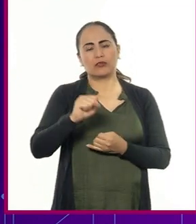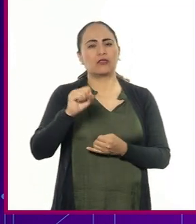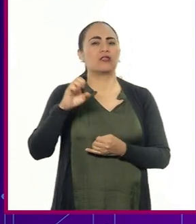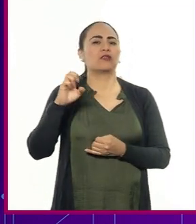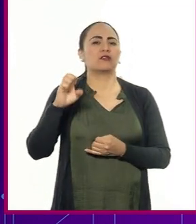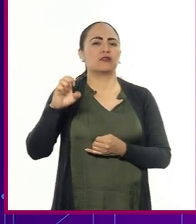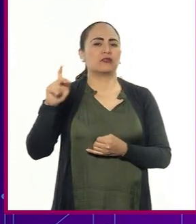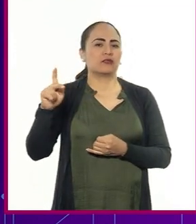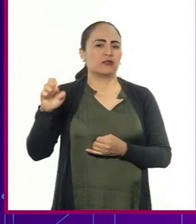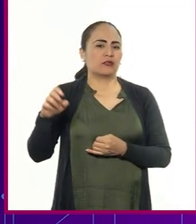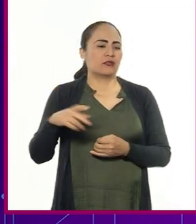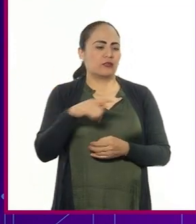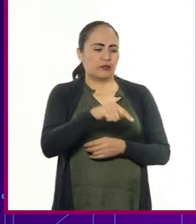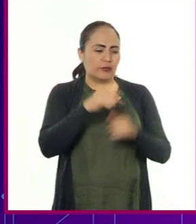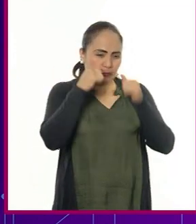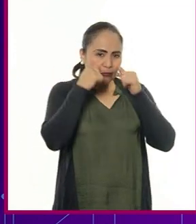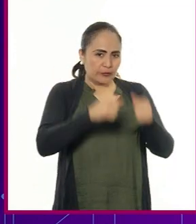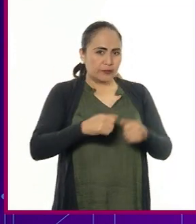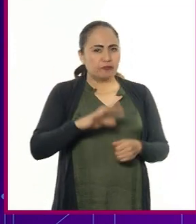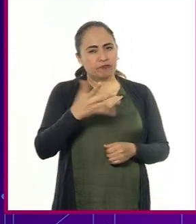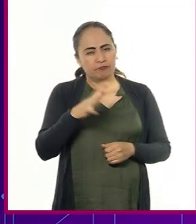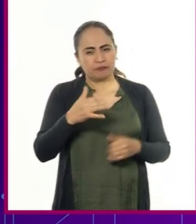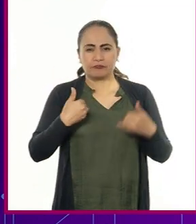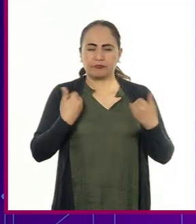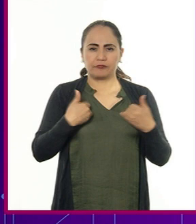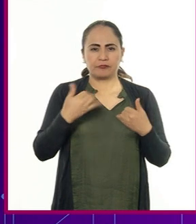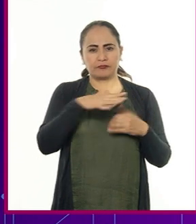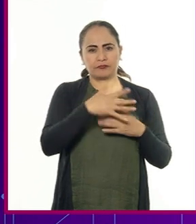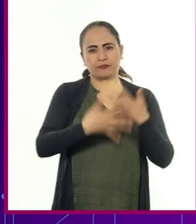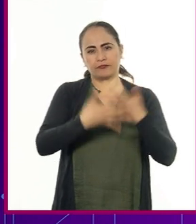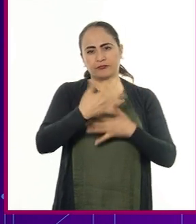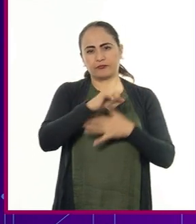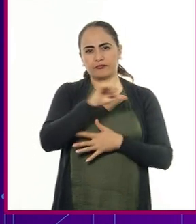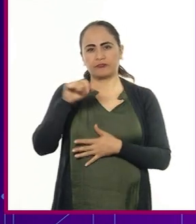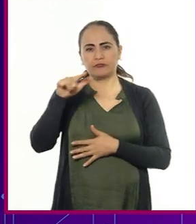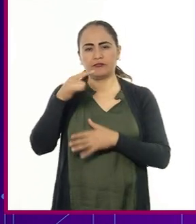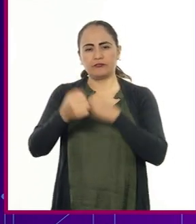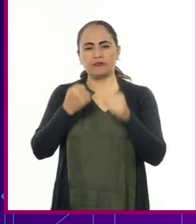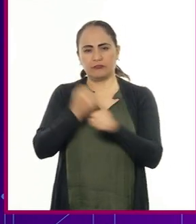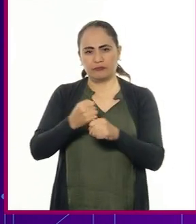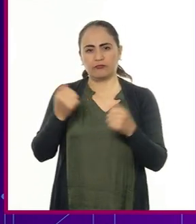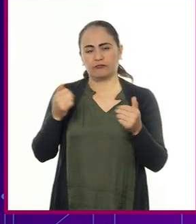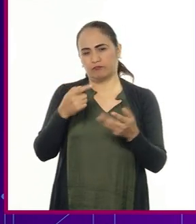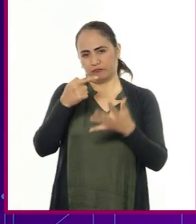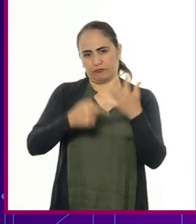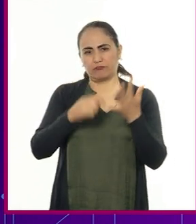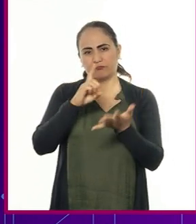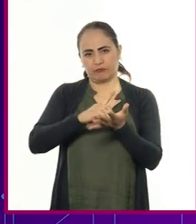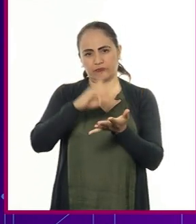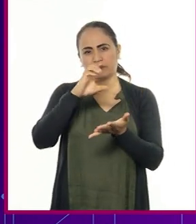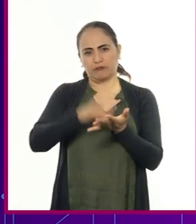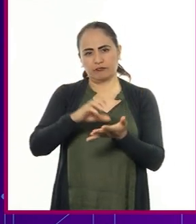Del total de adolescentes de entre 15 y 17 años con discapacidad, el